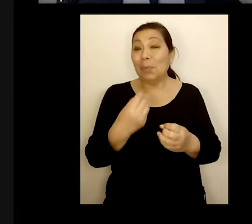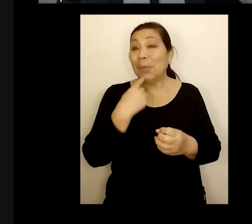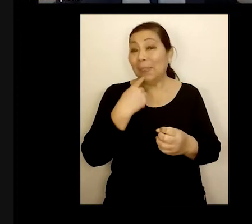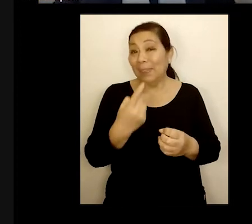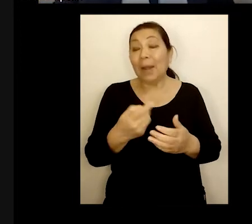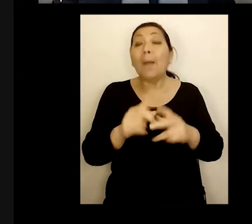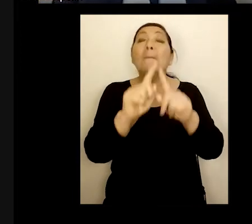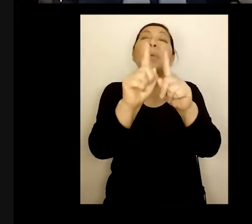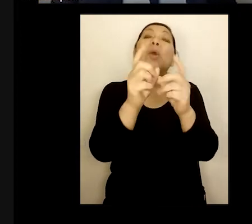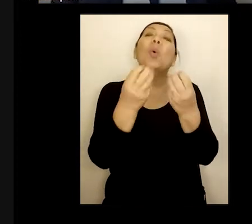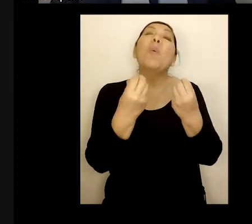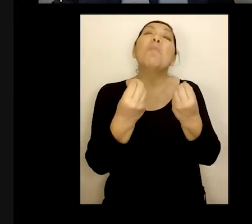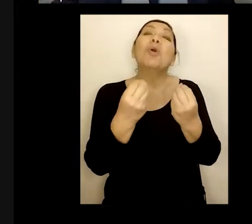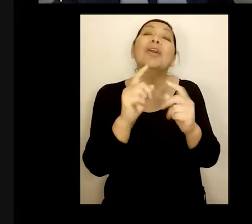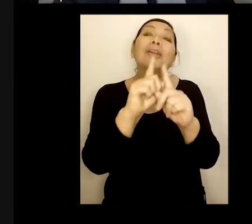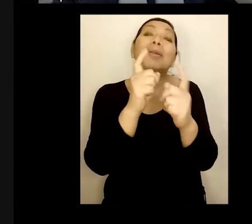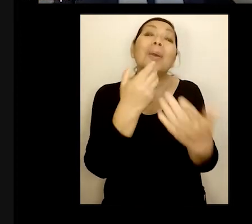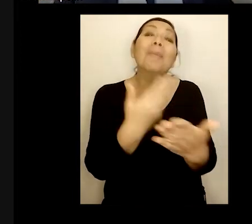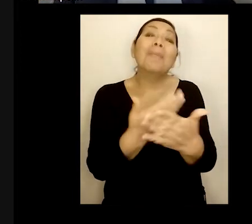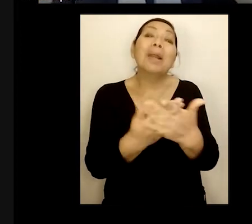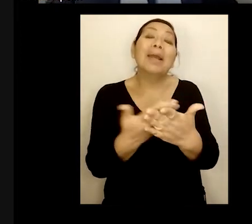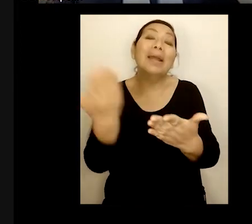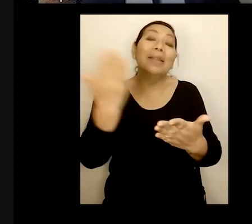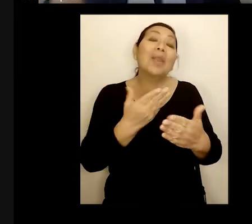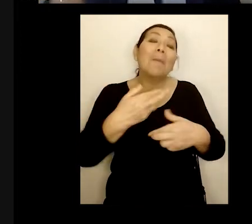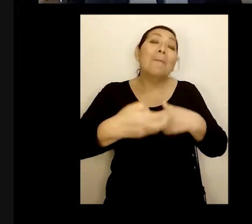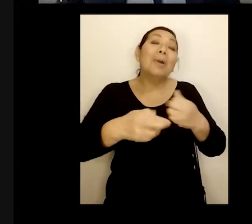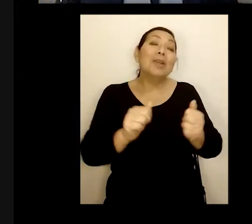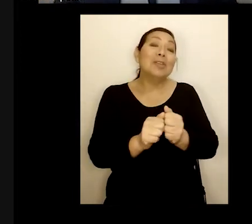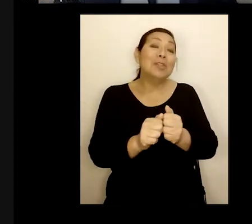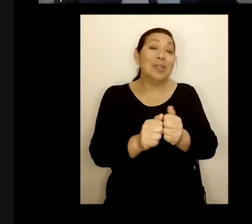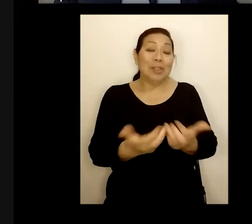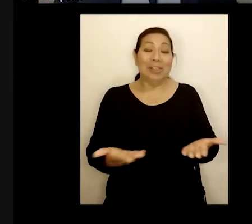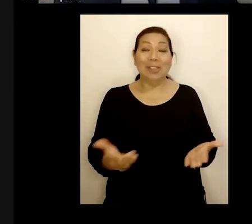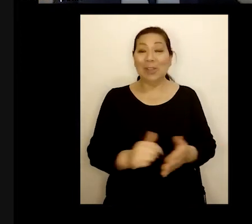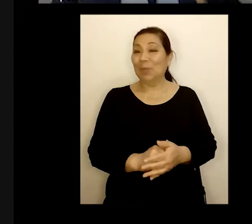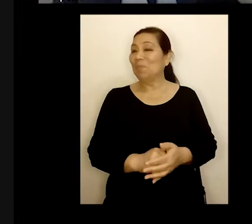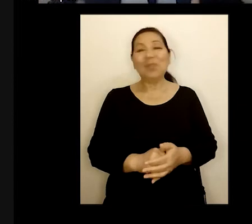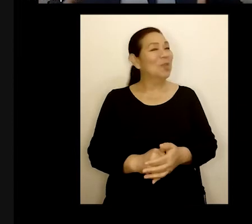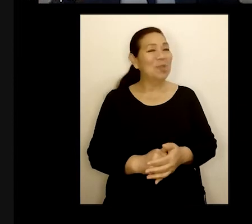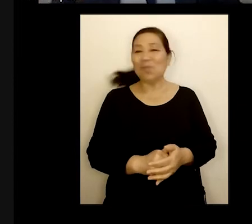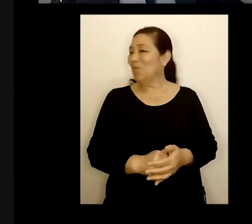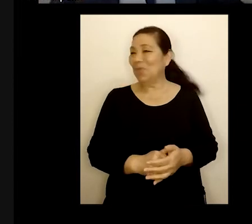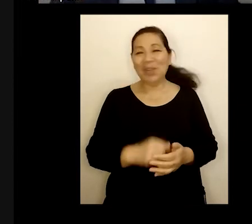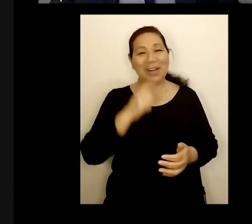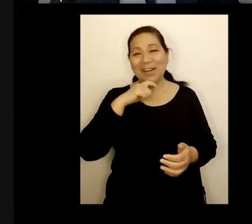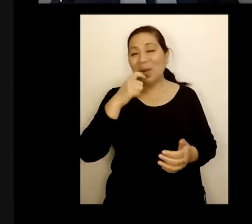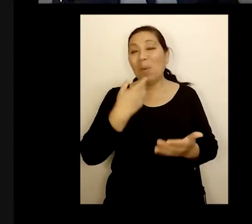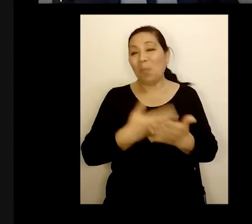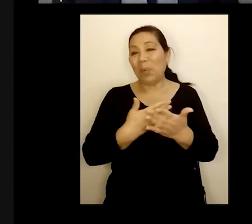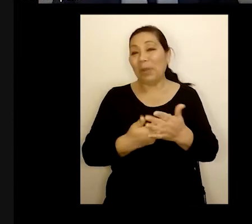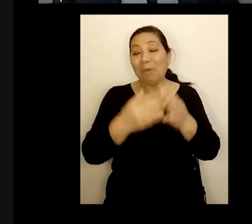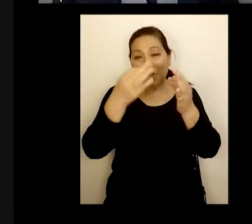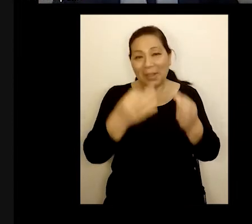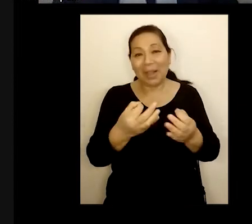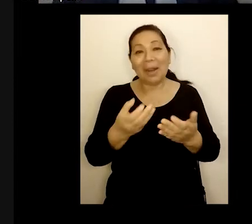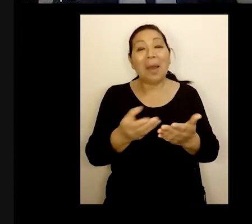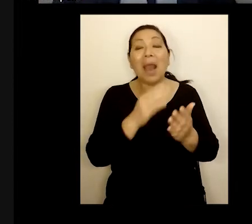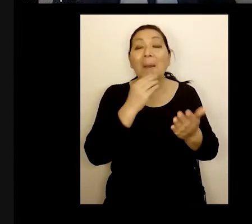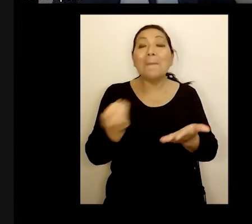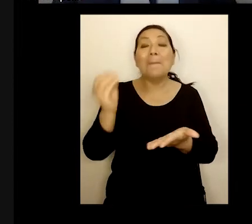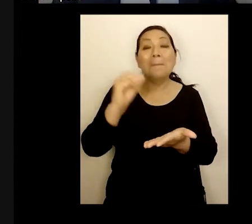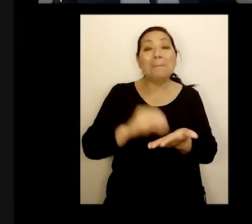Ares, la pregunta es, ¿por qué no incorporó las pruebas pertinentes durante el procedimiento administrativo? Nunca existió la necesidad de una prueba pericial